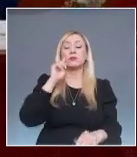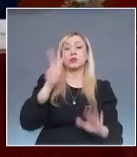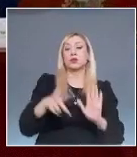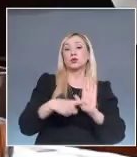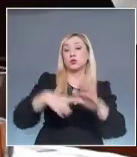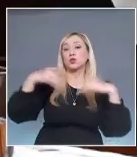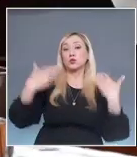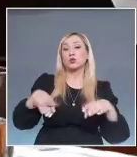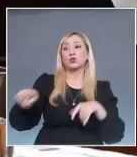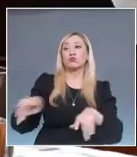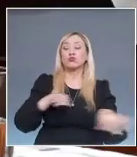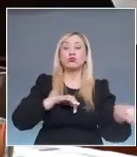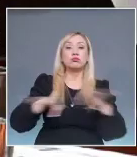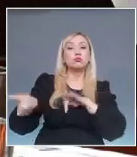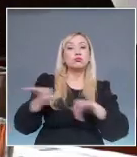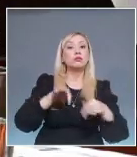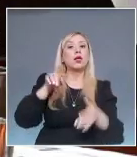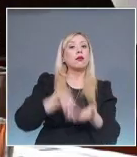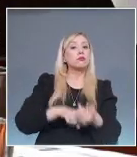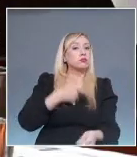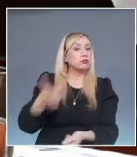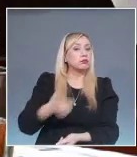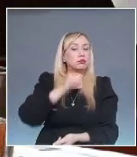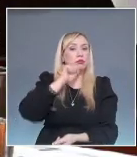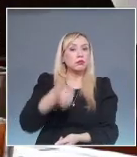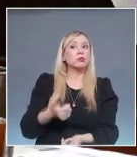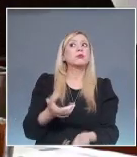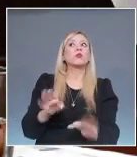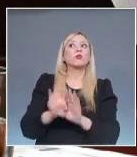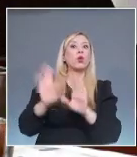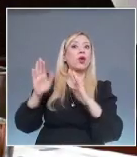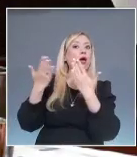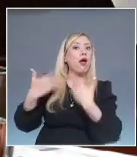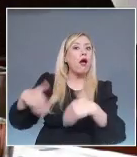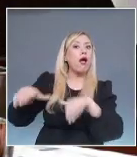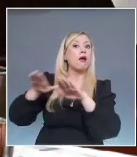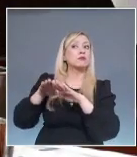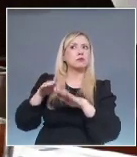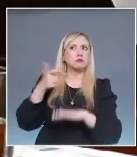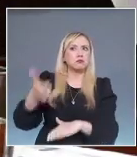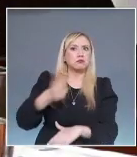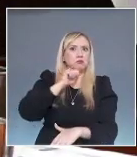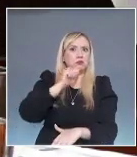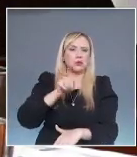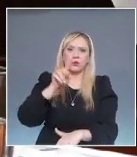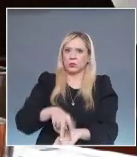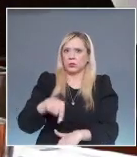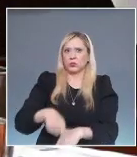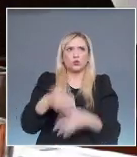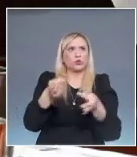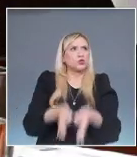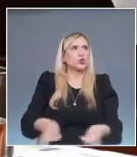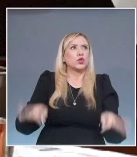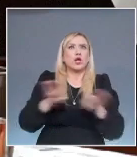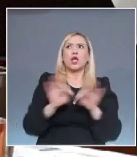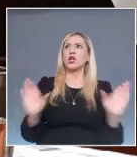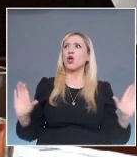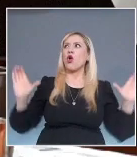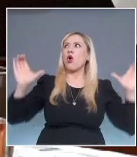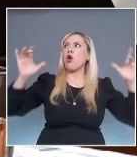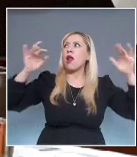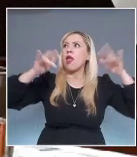remunerados. A mí se me hace fundamental la idea del Congreso de visibilizar el trabajo de